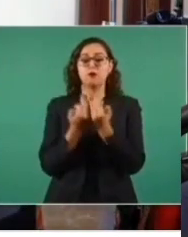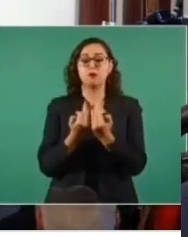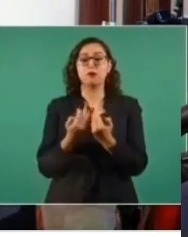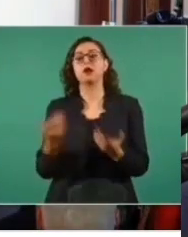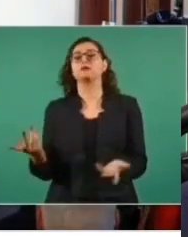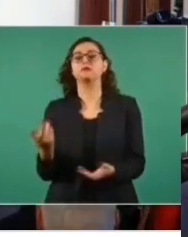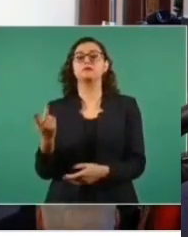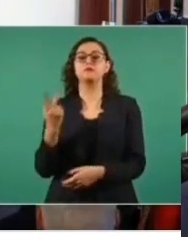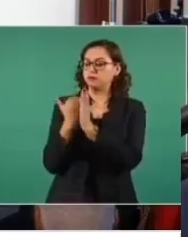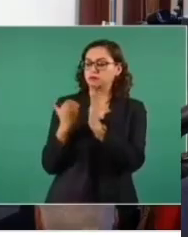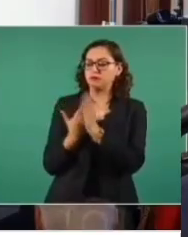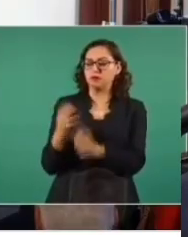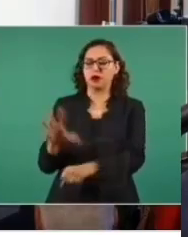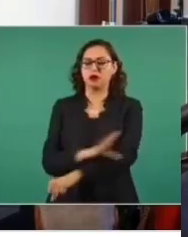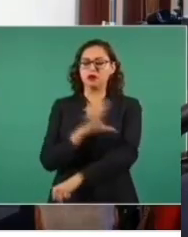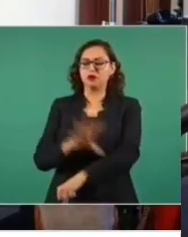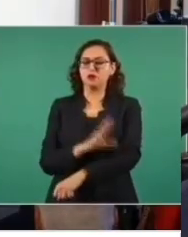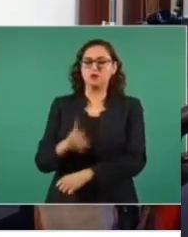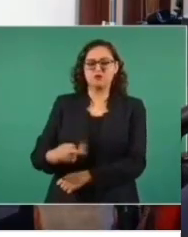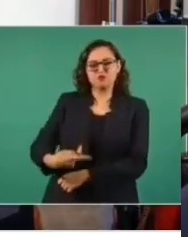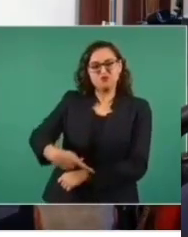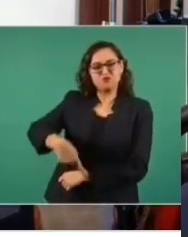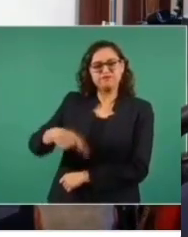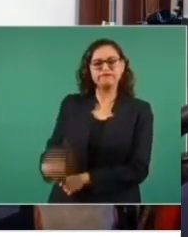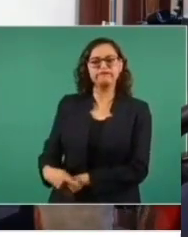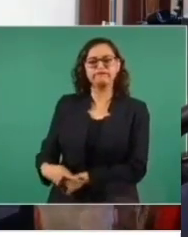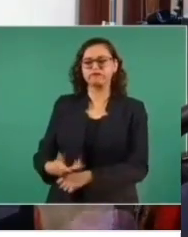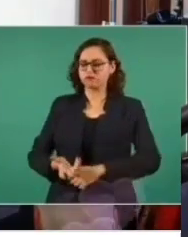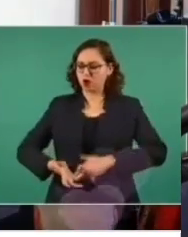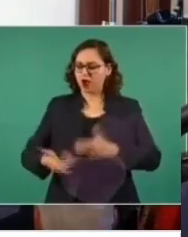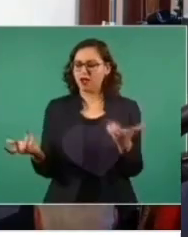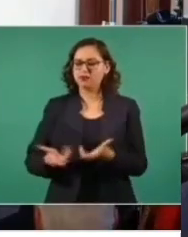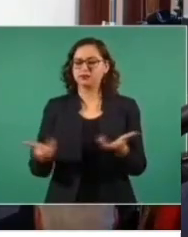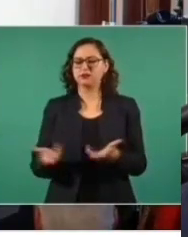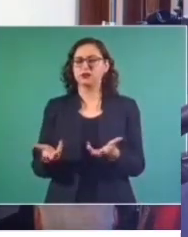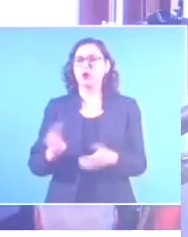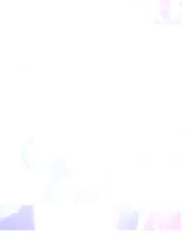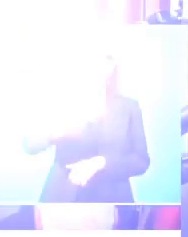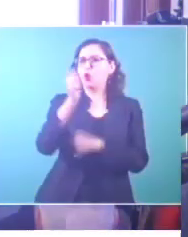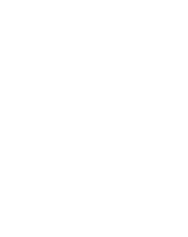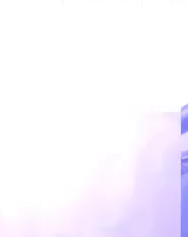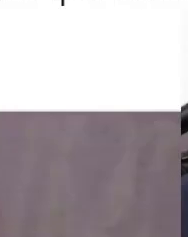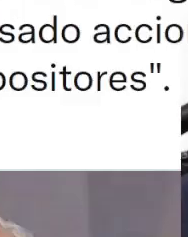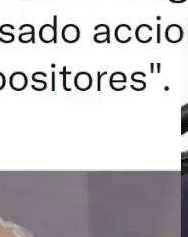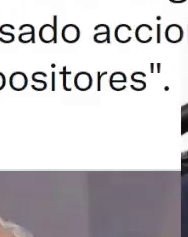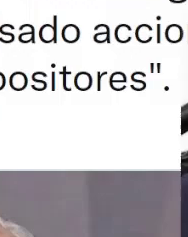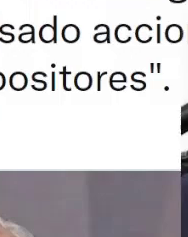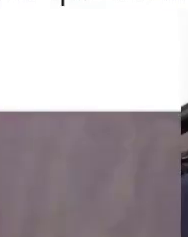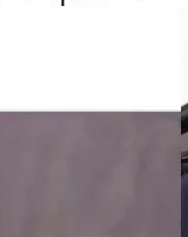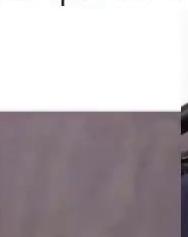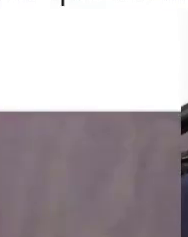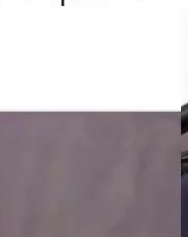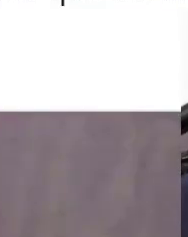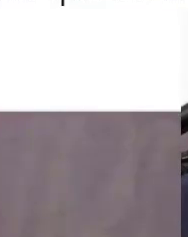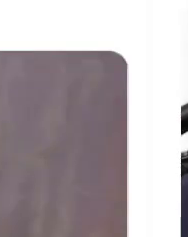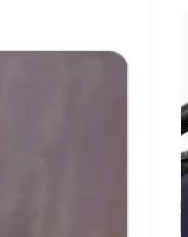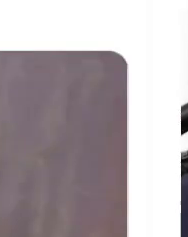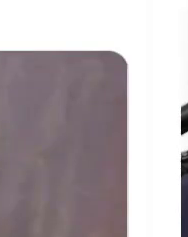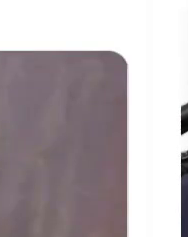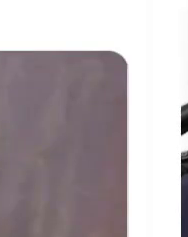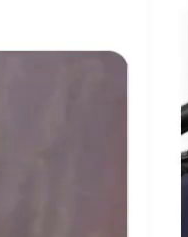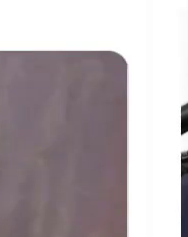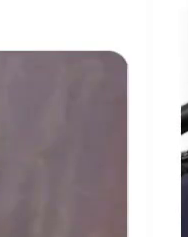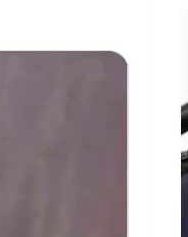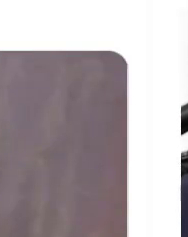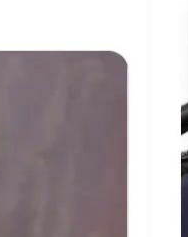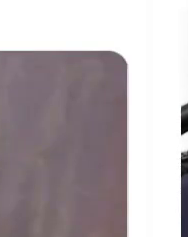las gasolinas que el país consume y dejar de importarlas. Bueno, pues ahí está parte de lo que comentó el presidente el